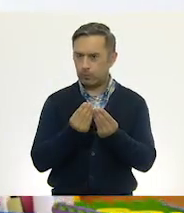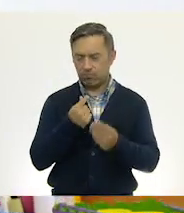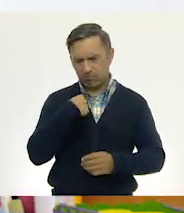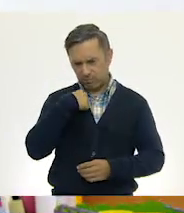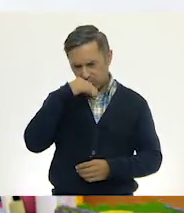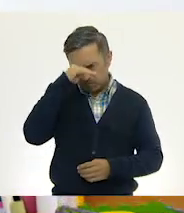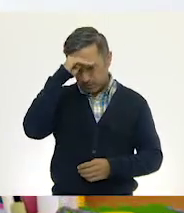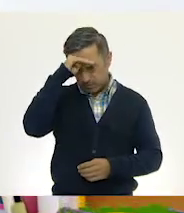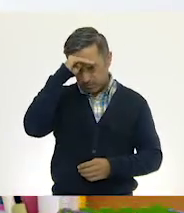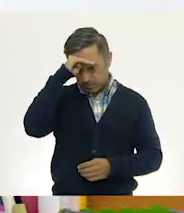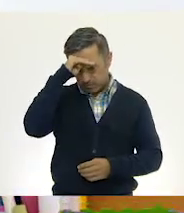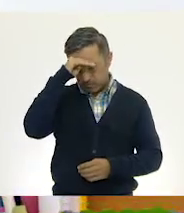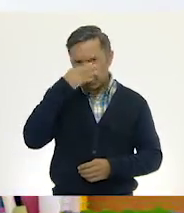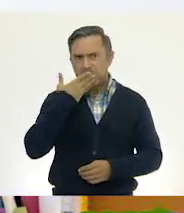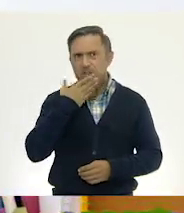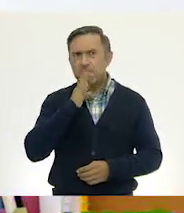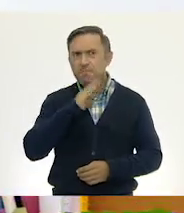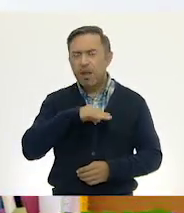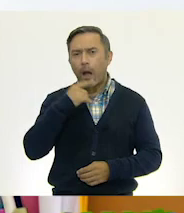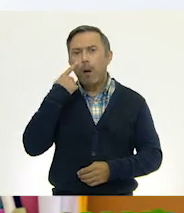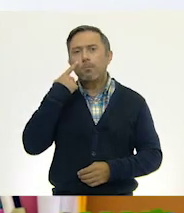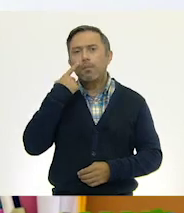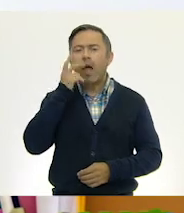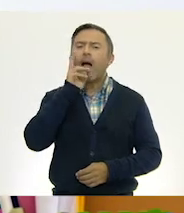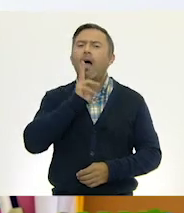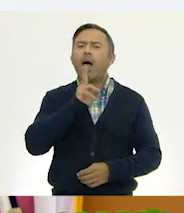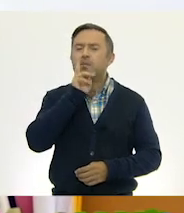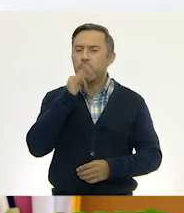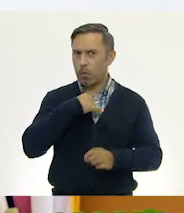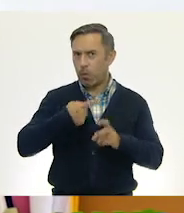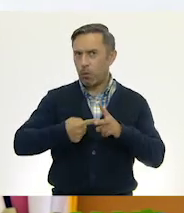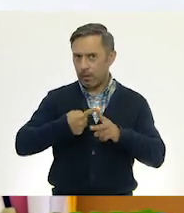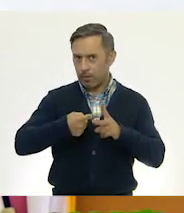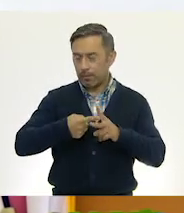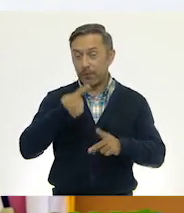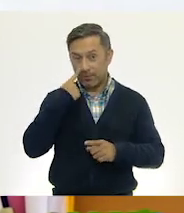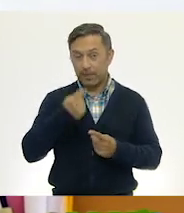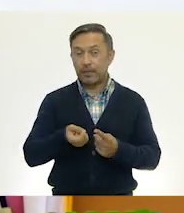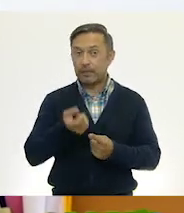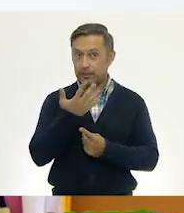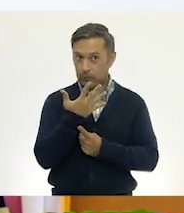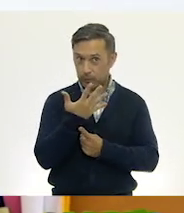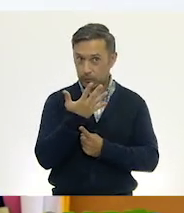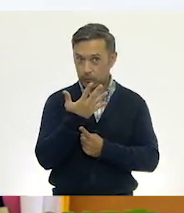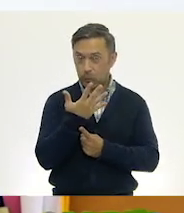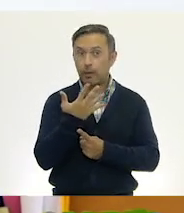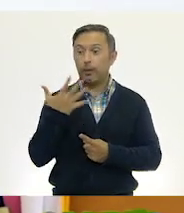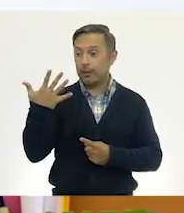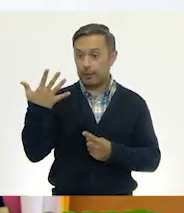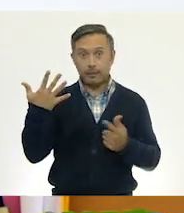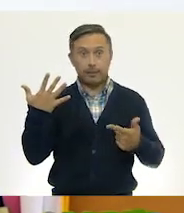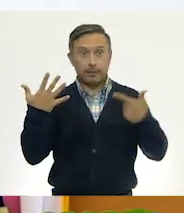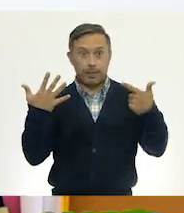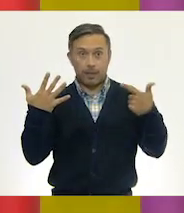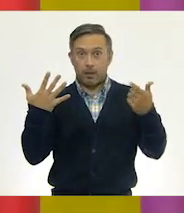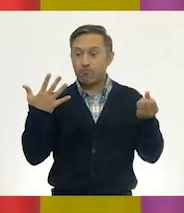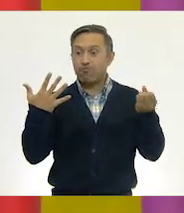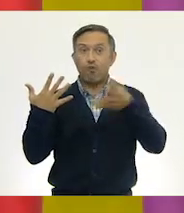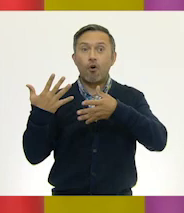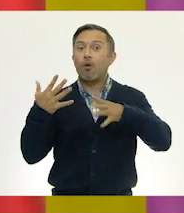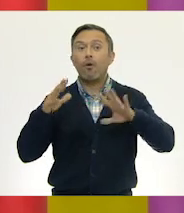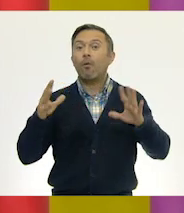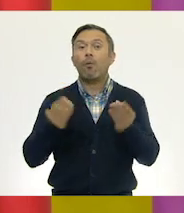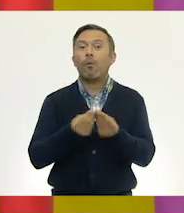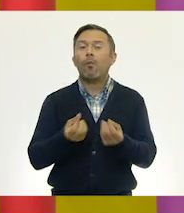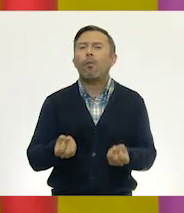a tener que contar para saber si... Comprobarlo, claro. Sí, vamos a tener. Entonces, tengo 5 más 7. ¿Más 7? 5